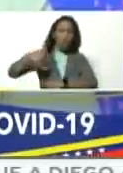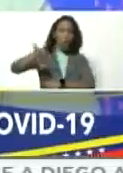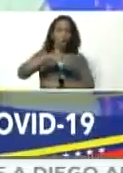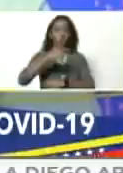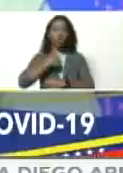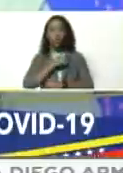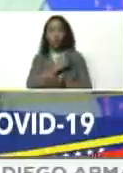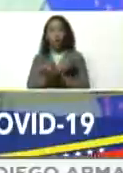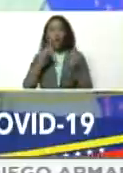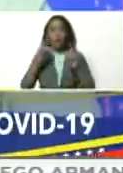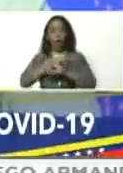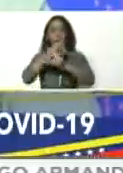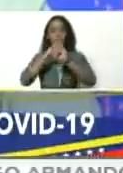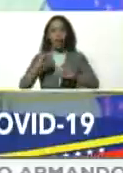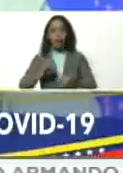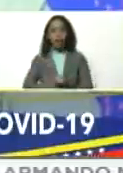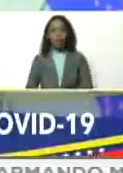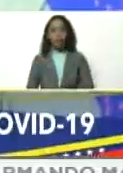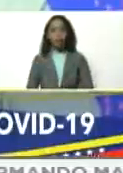somos libres y felices.